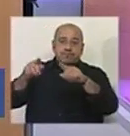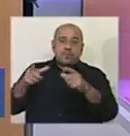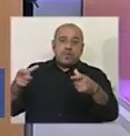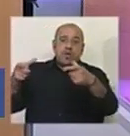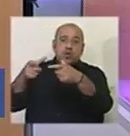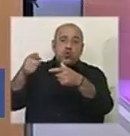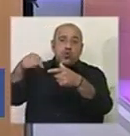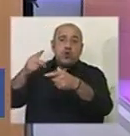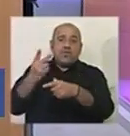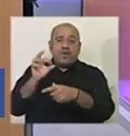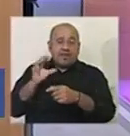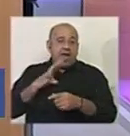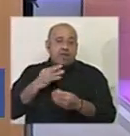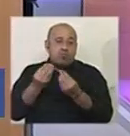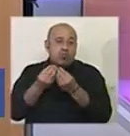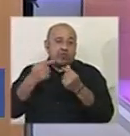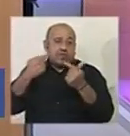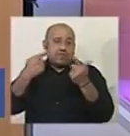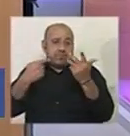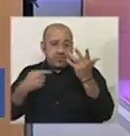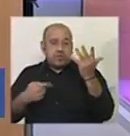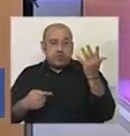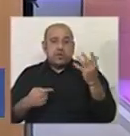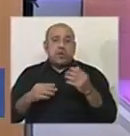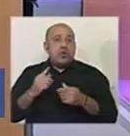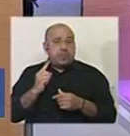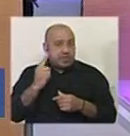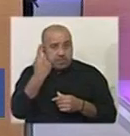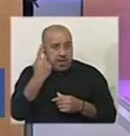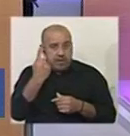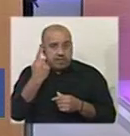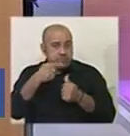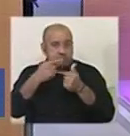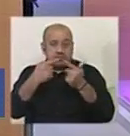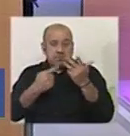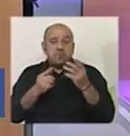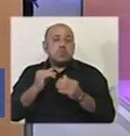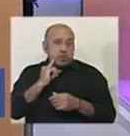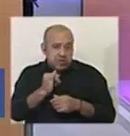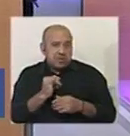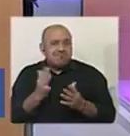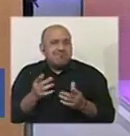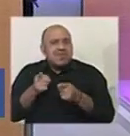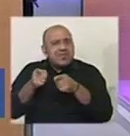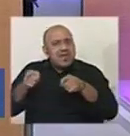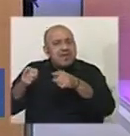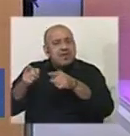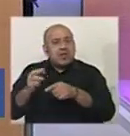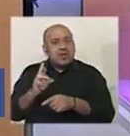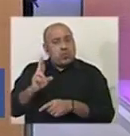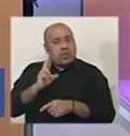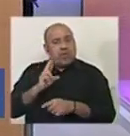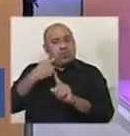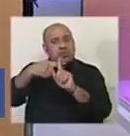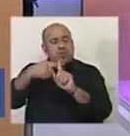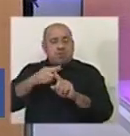lo anecdótico y lo sustantivo. En lo sustantivo yo creo que bueno, sí, se esperaba poco de todos modos de esta